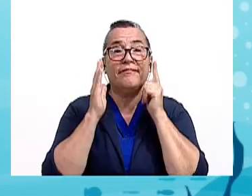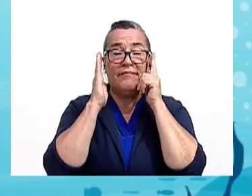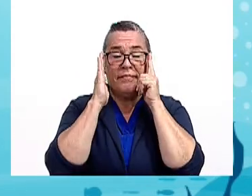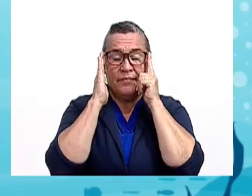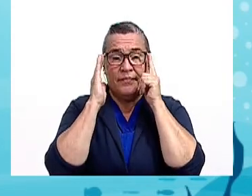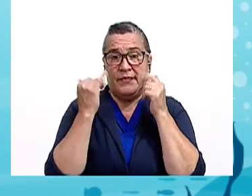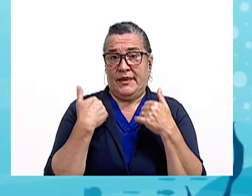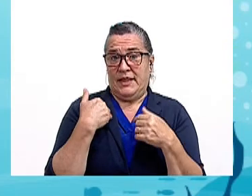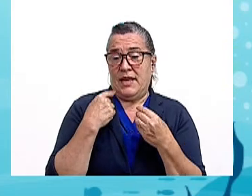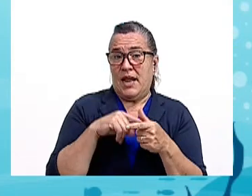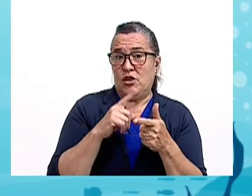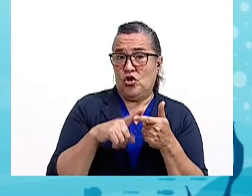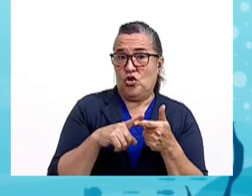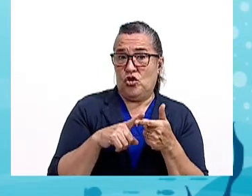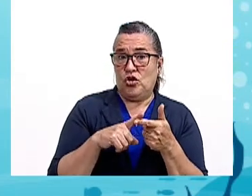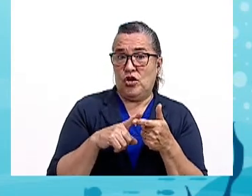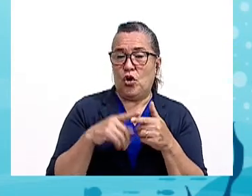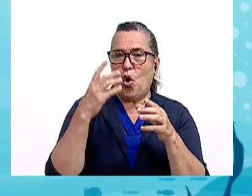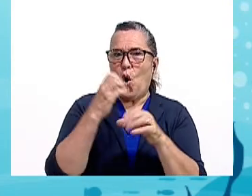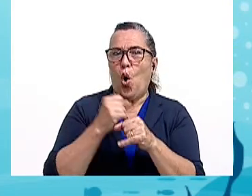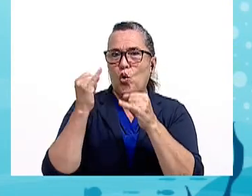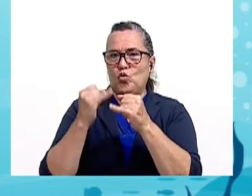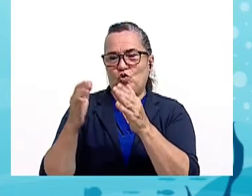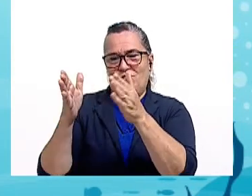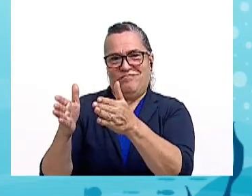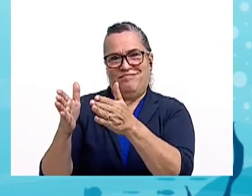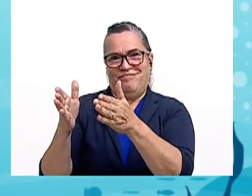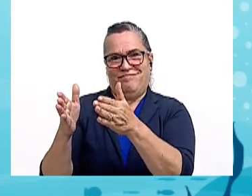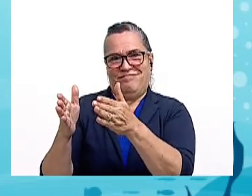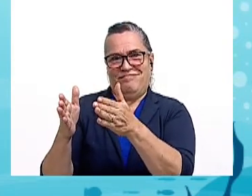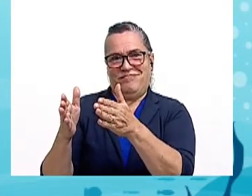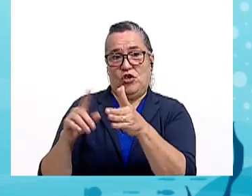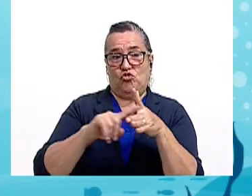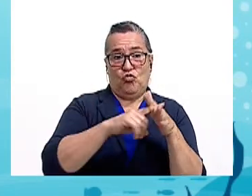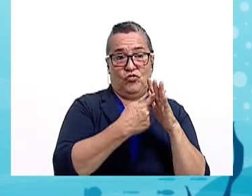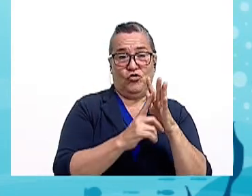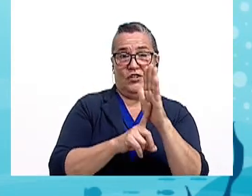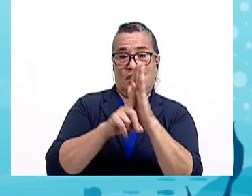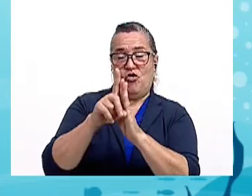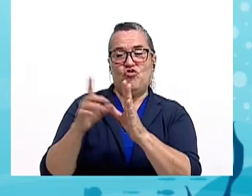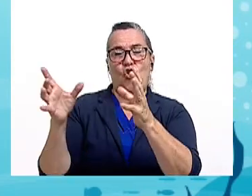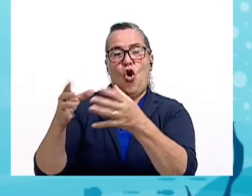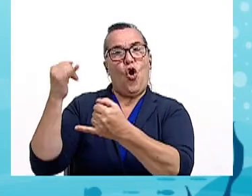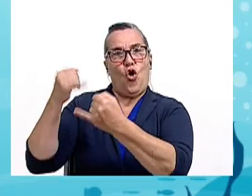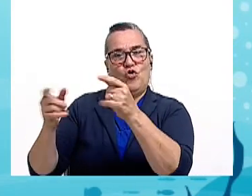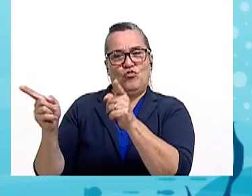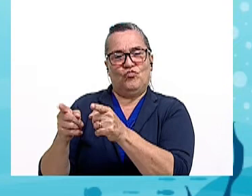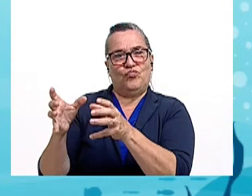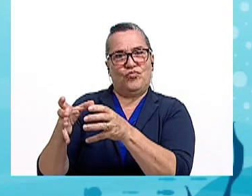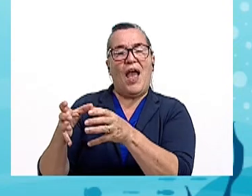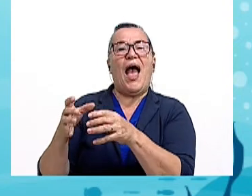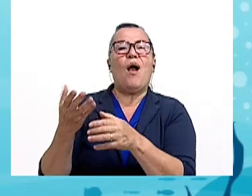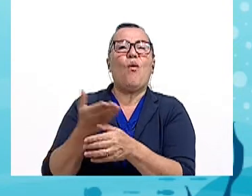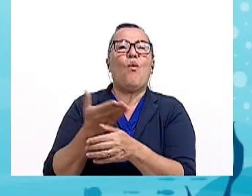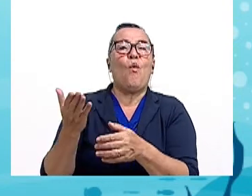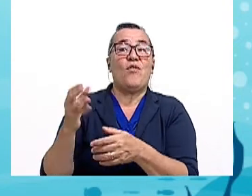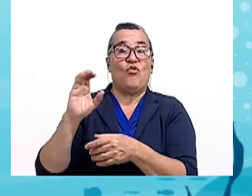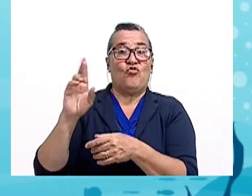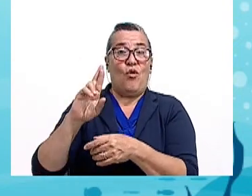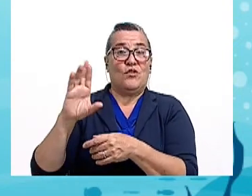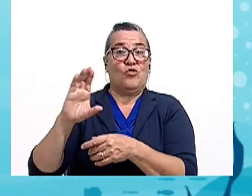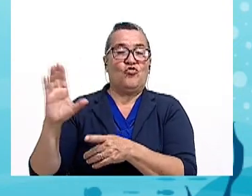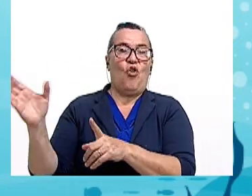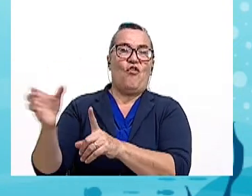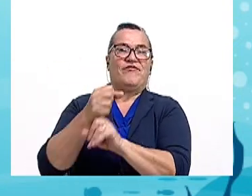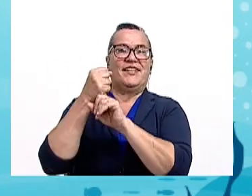tenemos entonces la conclusión. Cuando Robinson Crusoe es rescatado finalmente